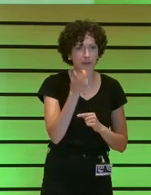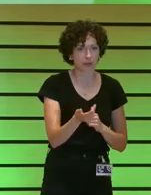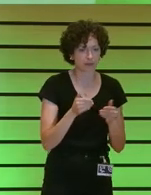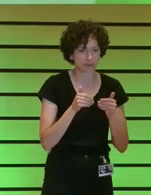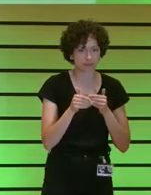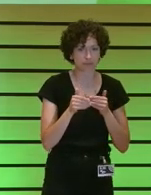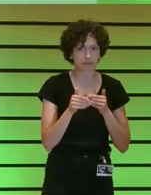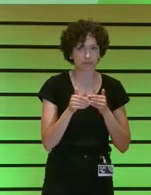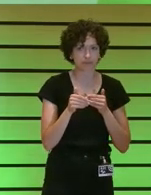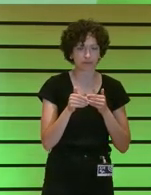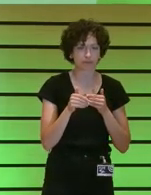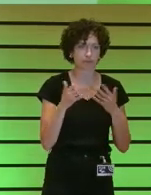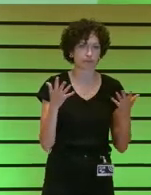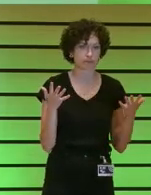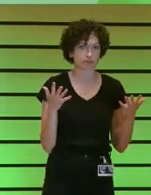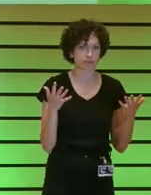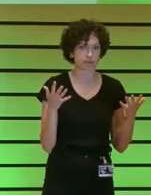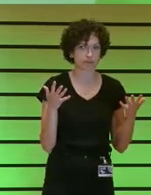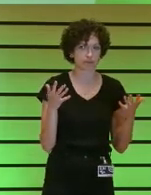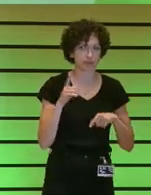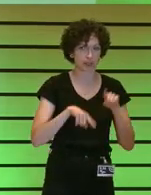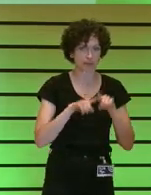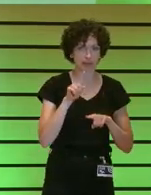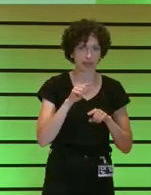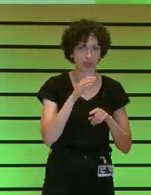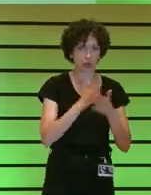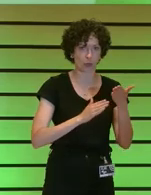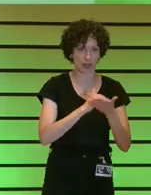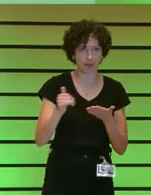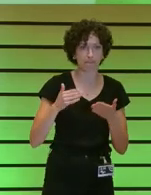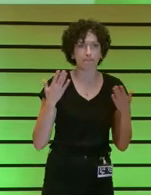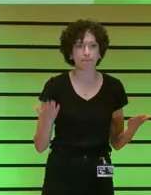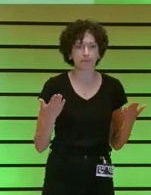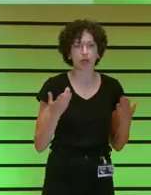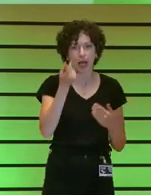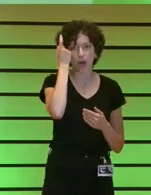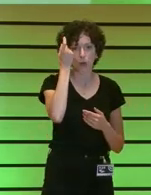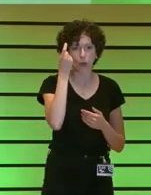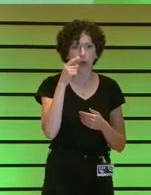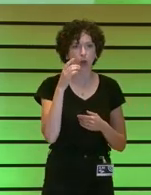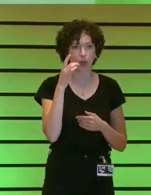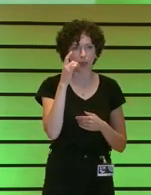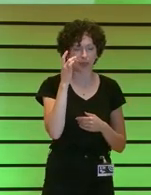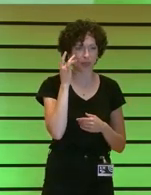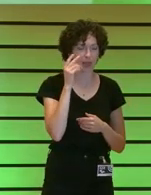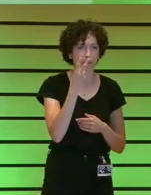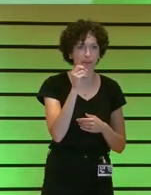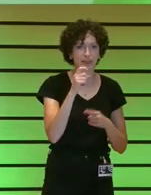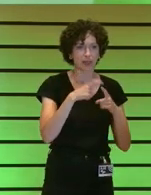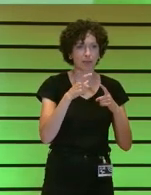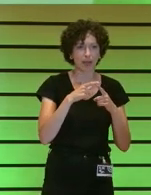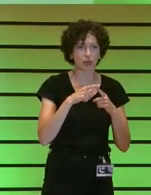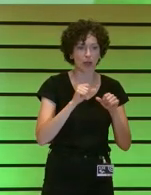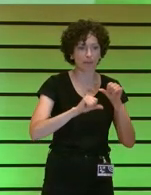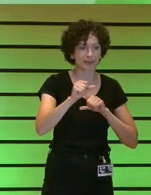en la segunda quincena bueno depende de las comunidades autónomas Pero qué hacemos con los chavales a partir del 20 de mayo en el Que las